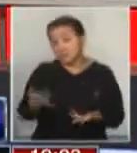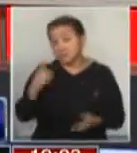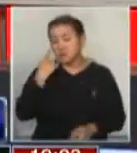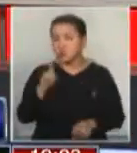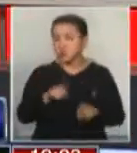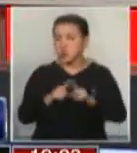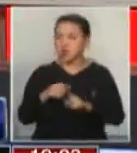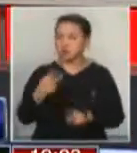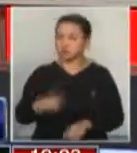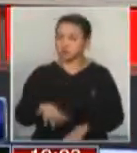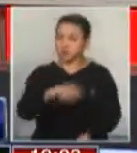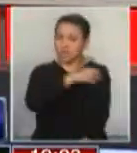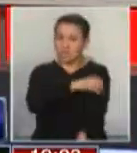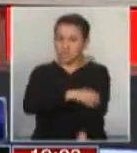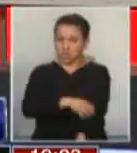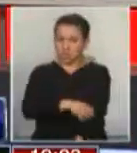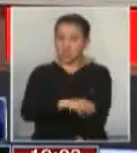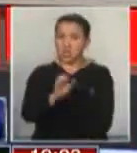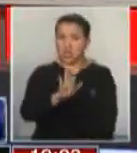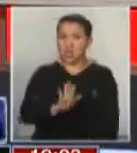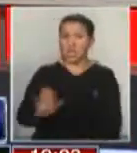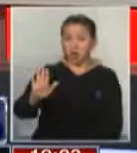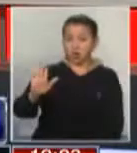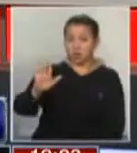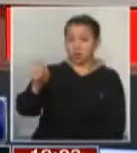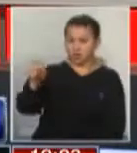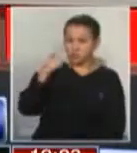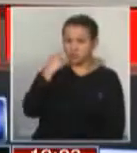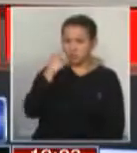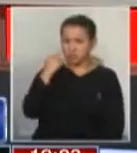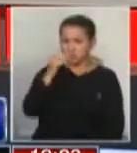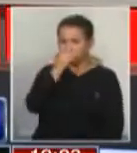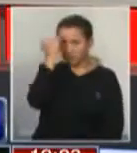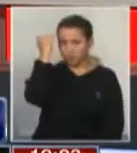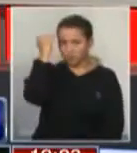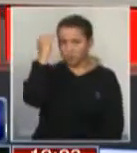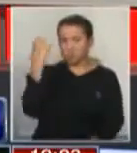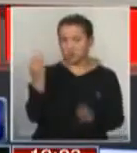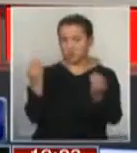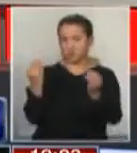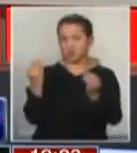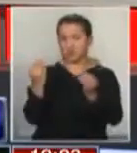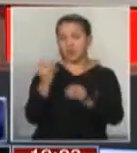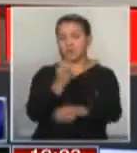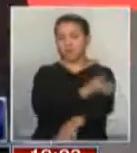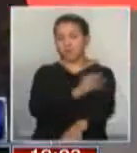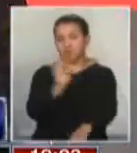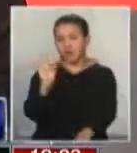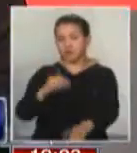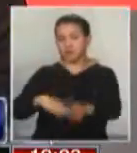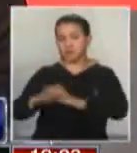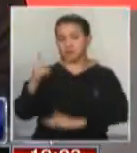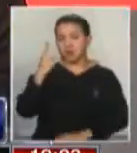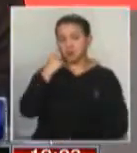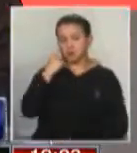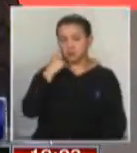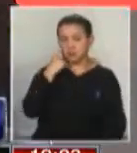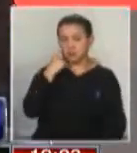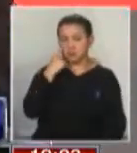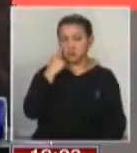en nuestra región porque entiendo que en europa así es bastante conocido sobre todo por cierto en francia no pero en francia